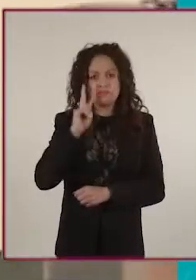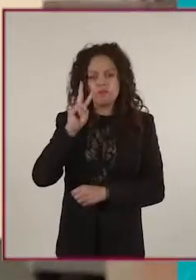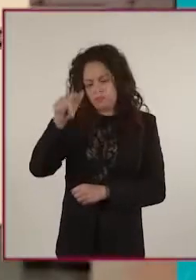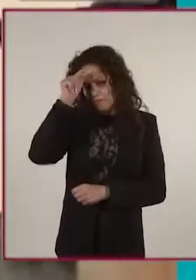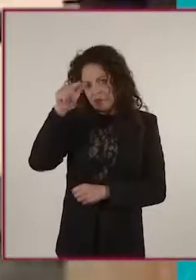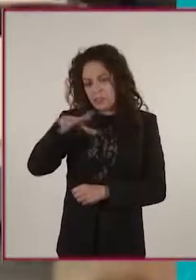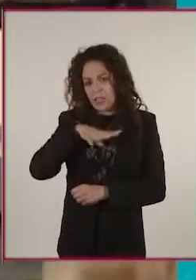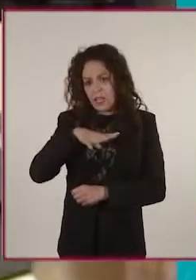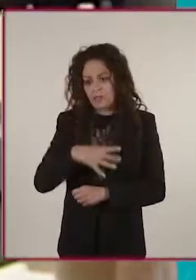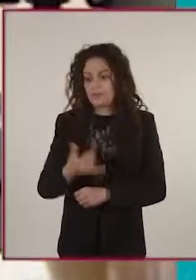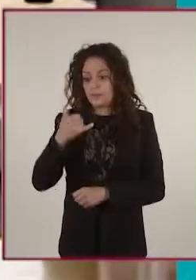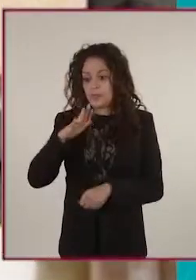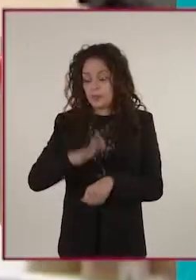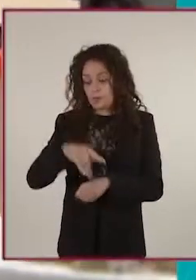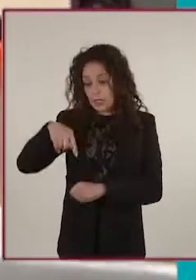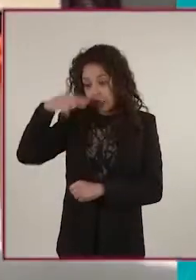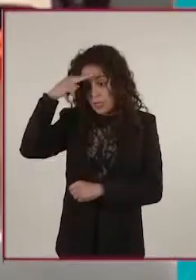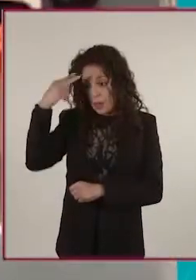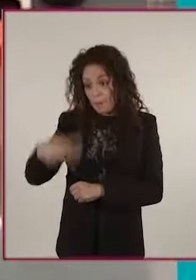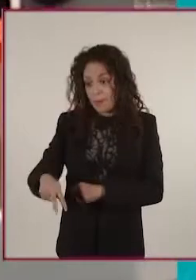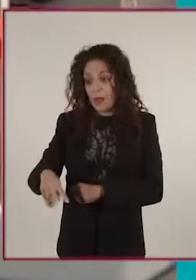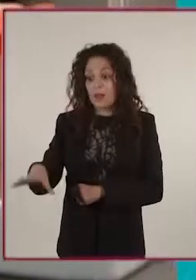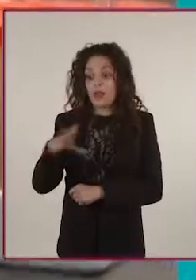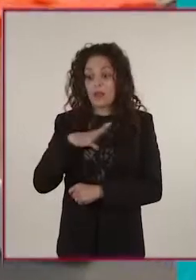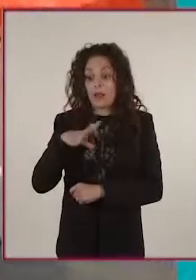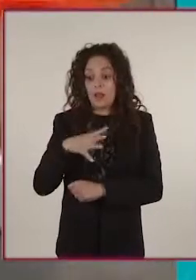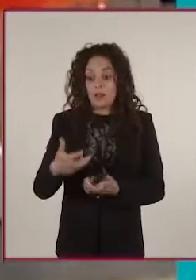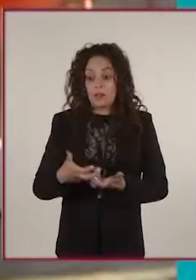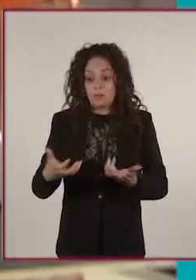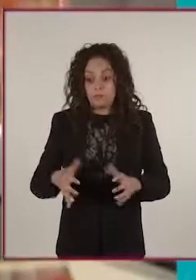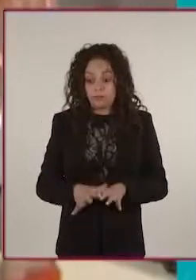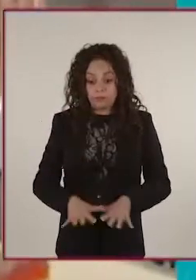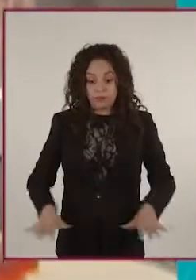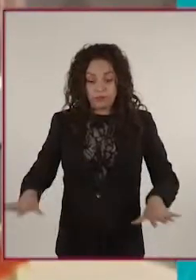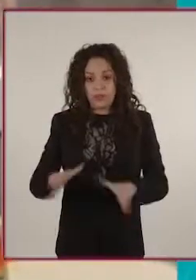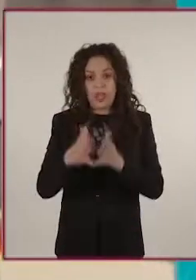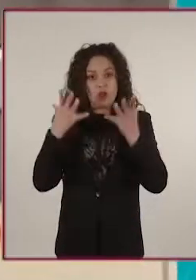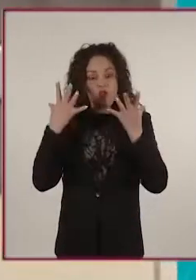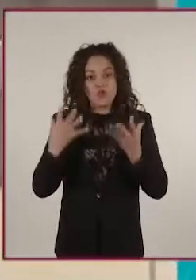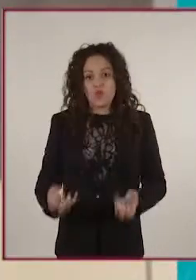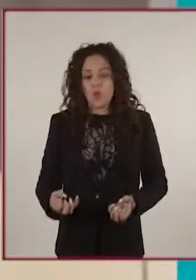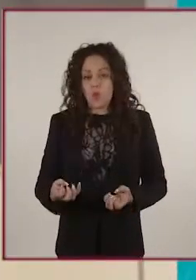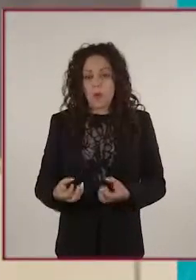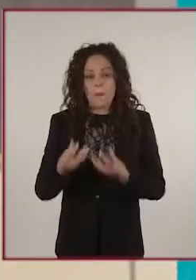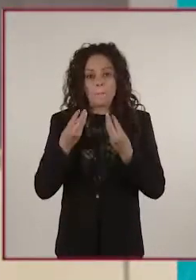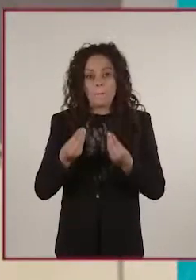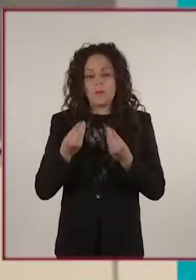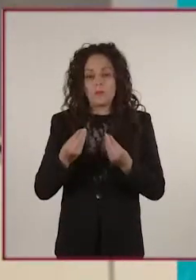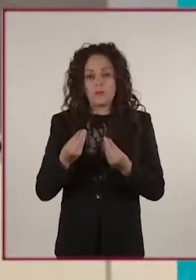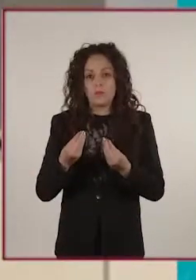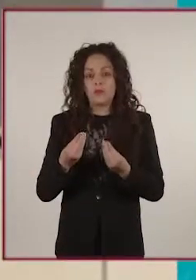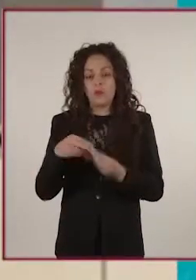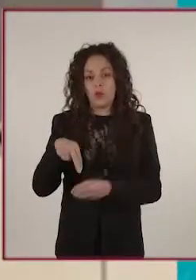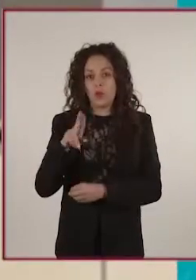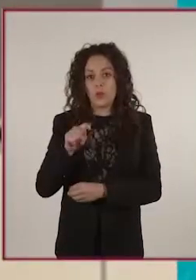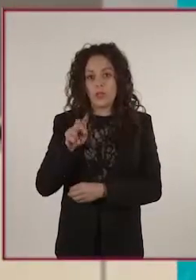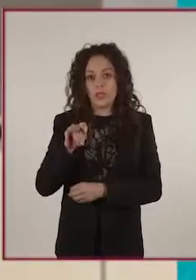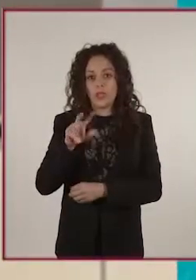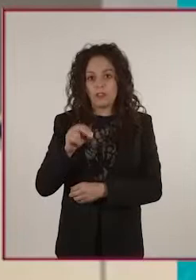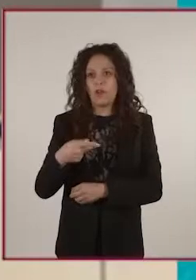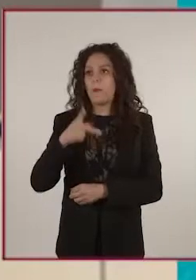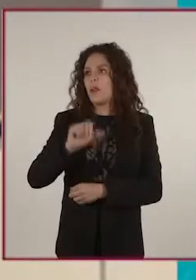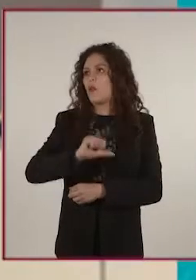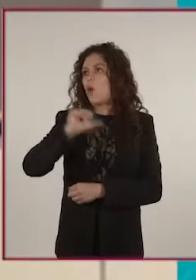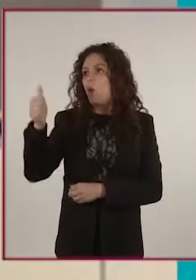todo porque en México tenemos la fortuna de tener un suelo muy rico, ¿no? Sí. No es como en otros países que de repente es tan árido